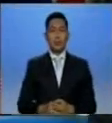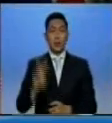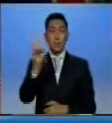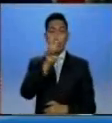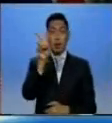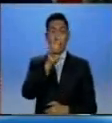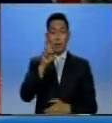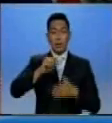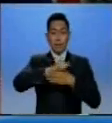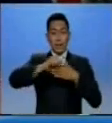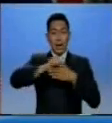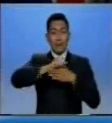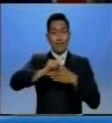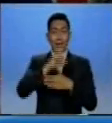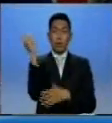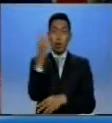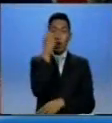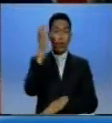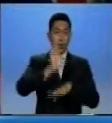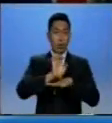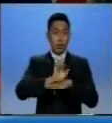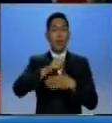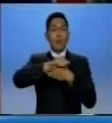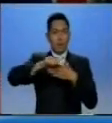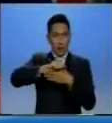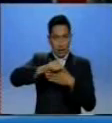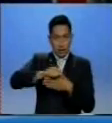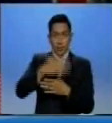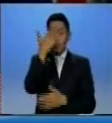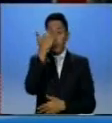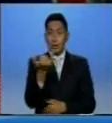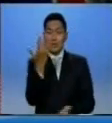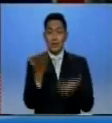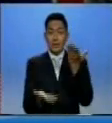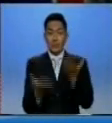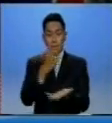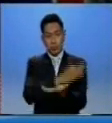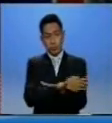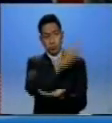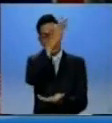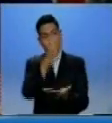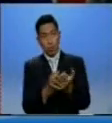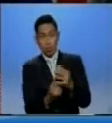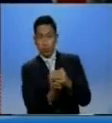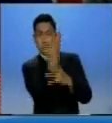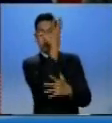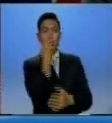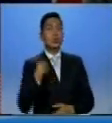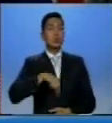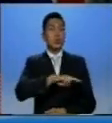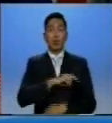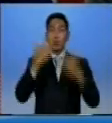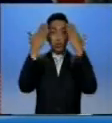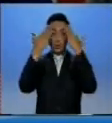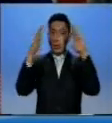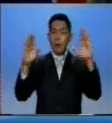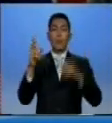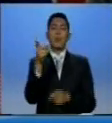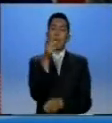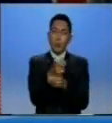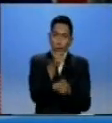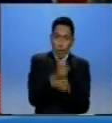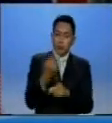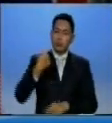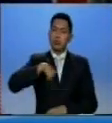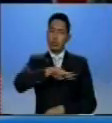simulacro nacional. ¿Qué será de nuevo? De nuevo es que la activación o el escenario será mucho mayor. Nos habían dicho que posiblemente en educación